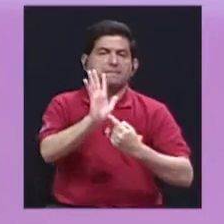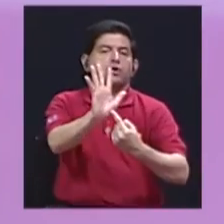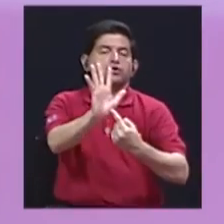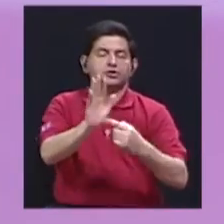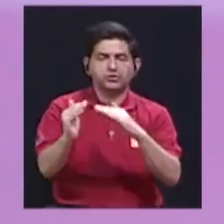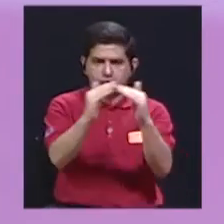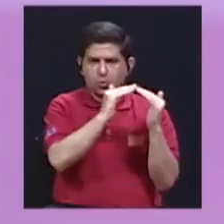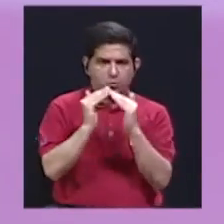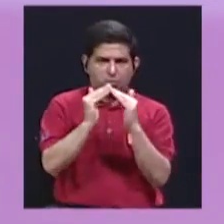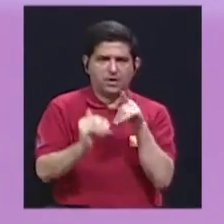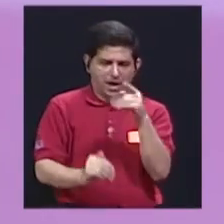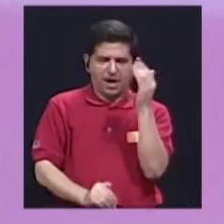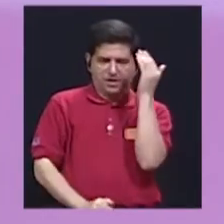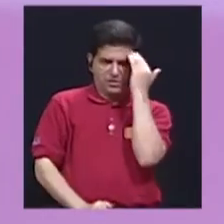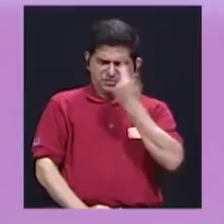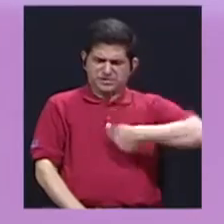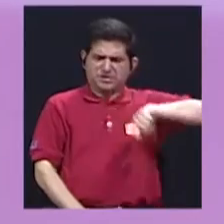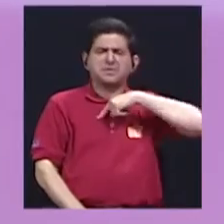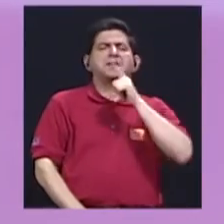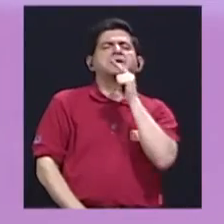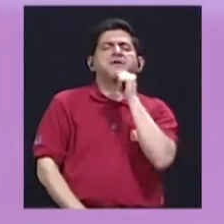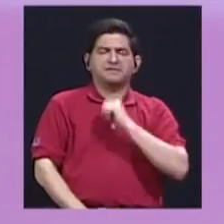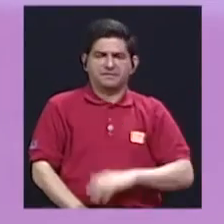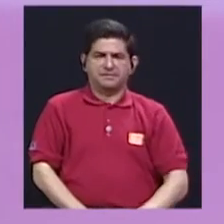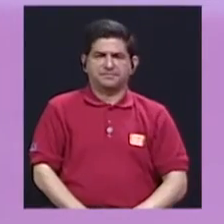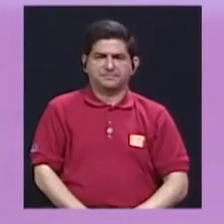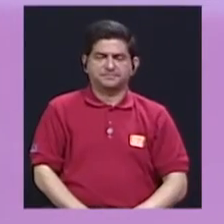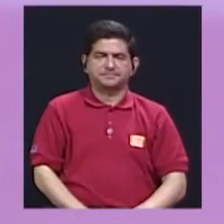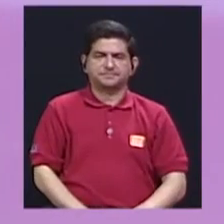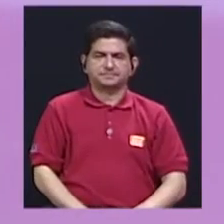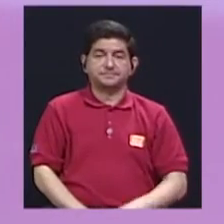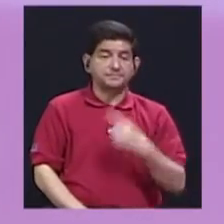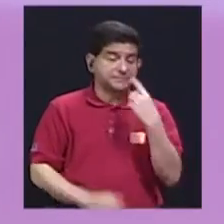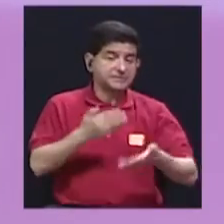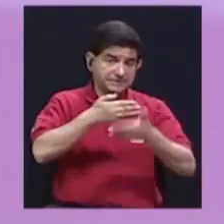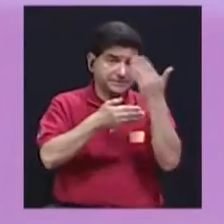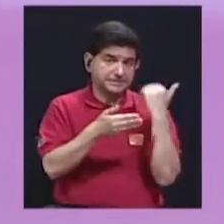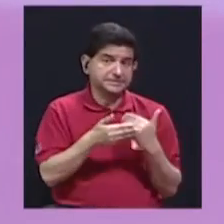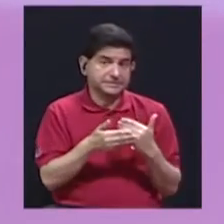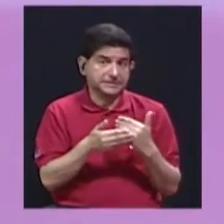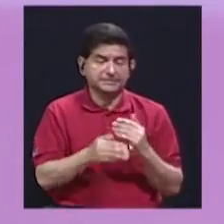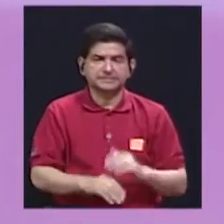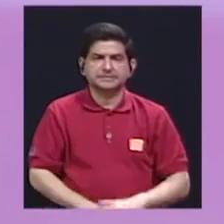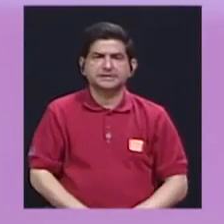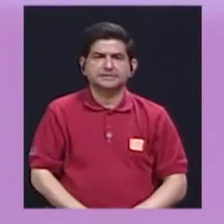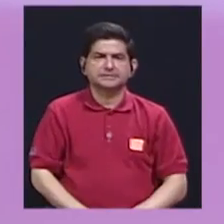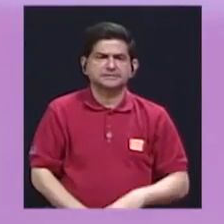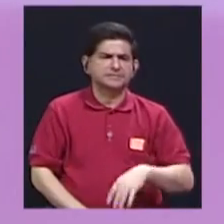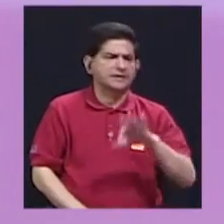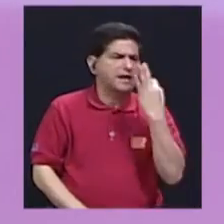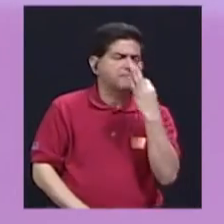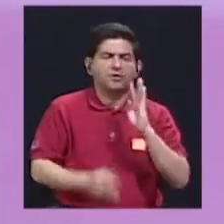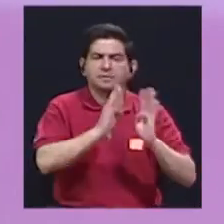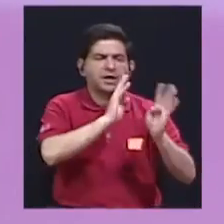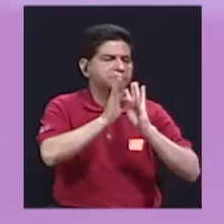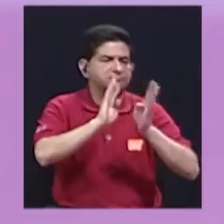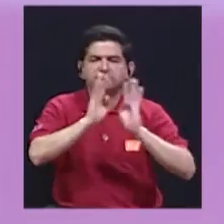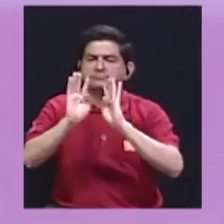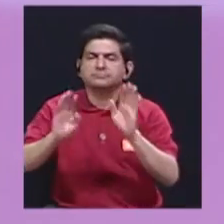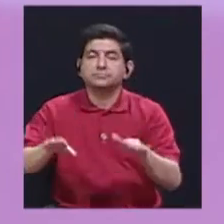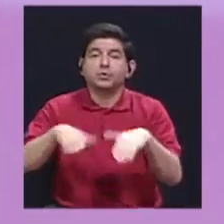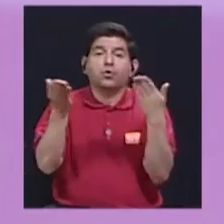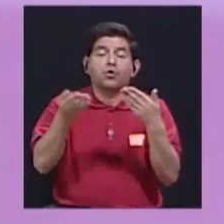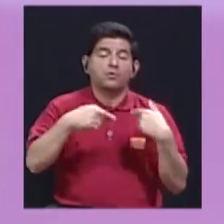comunidad que ellos nos conozcan y la iv como se decía anteriormente el medio es boca a boca y cómo